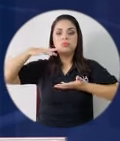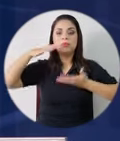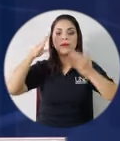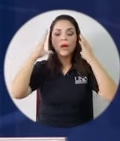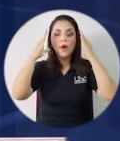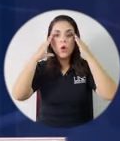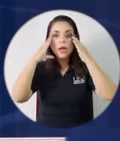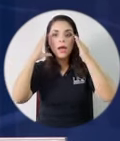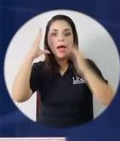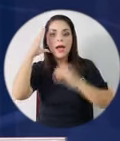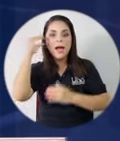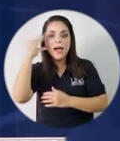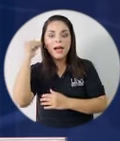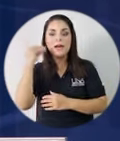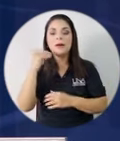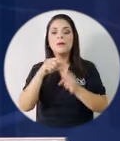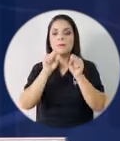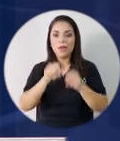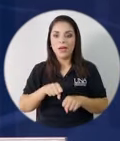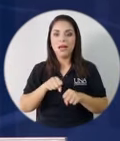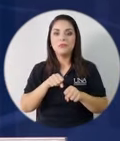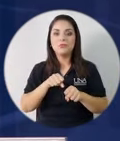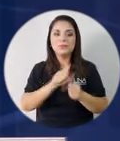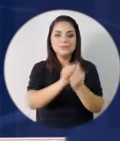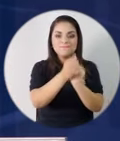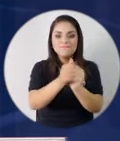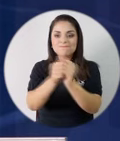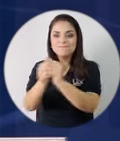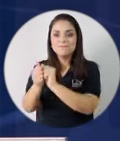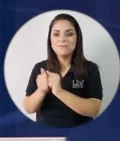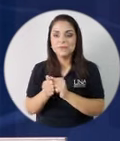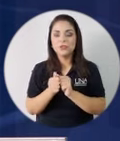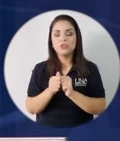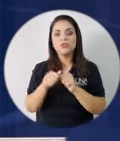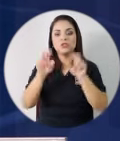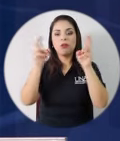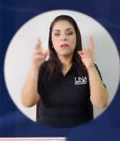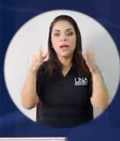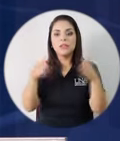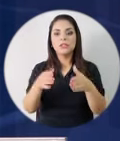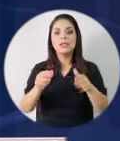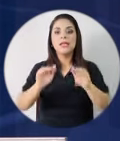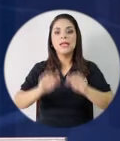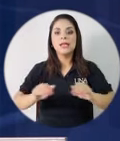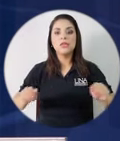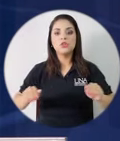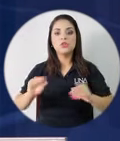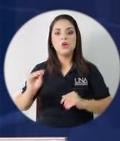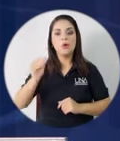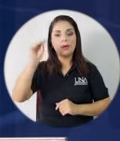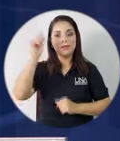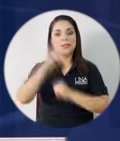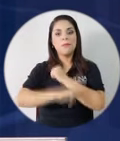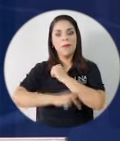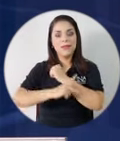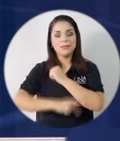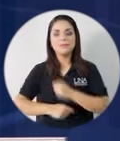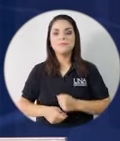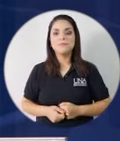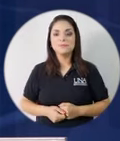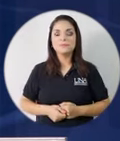de conocimiento, de experiencias que nos permita incidir en los cambios que sean necesarios en materia de atención de niñez